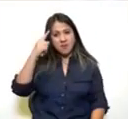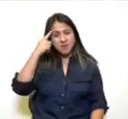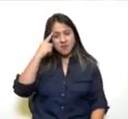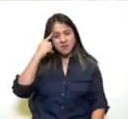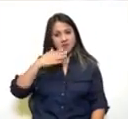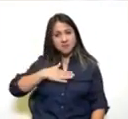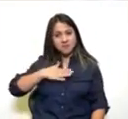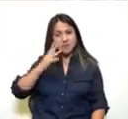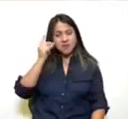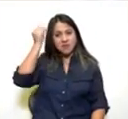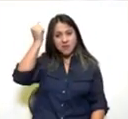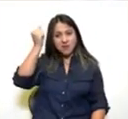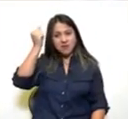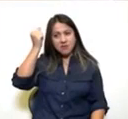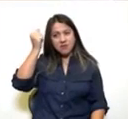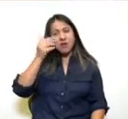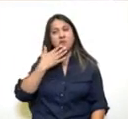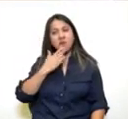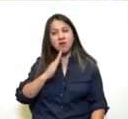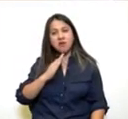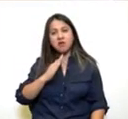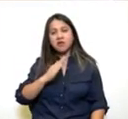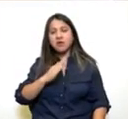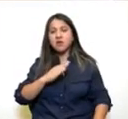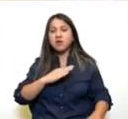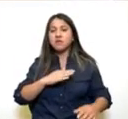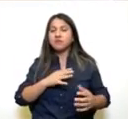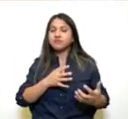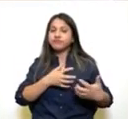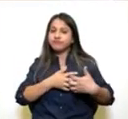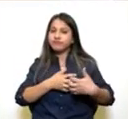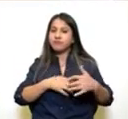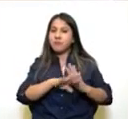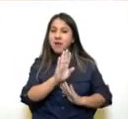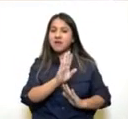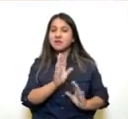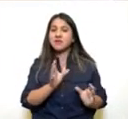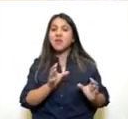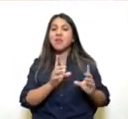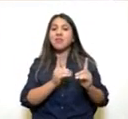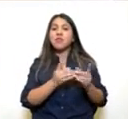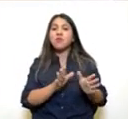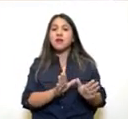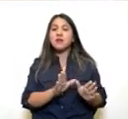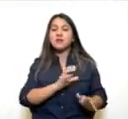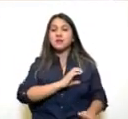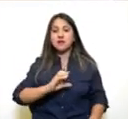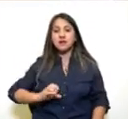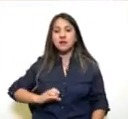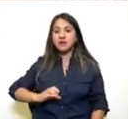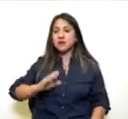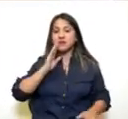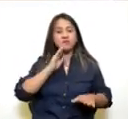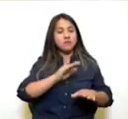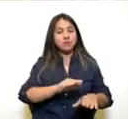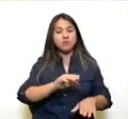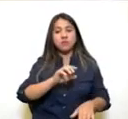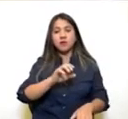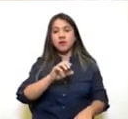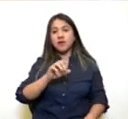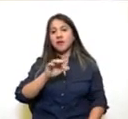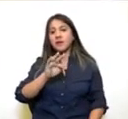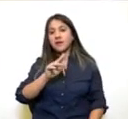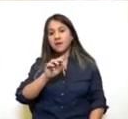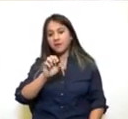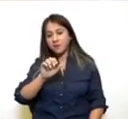y me incliné por la democracia cristiana porque admiro a eduardo frei montalva a